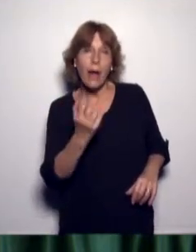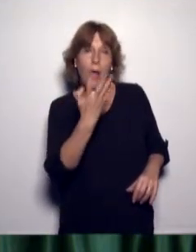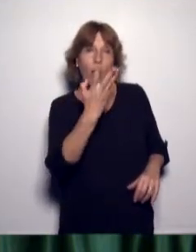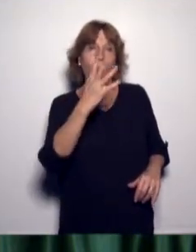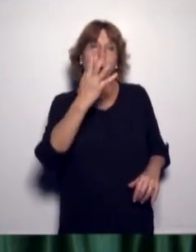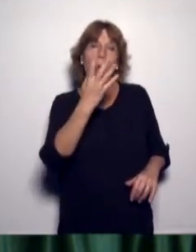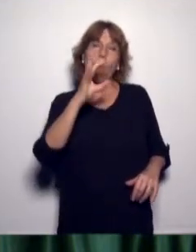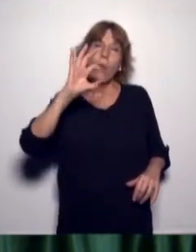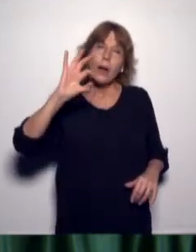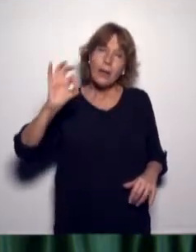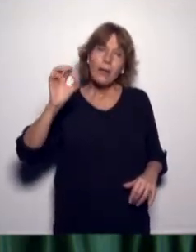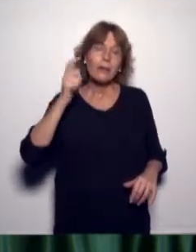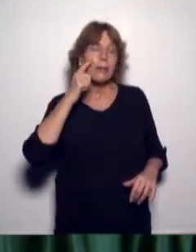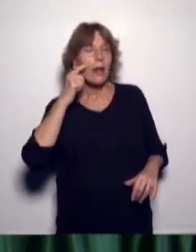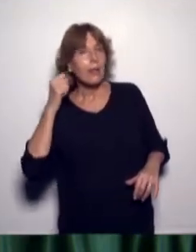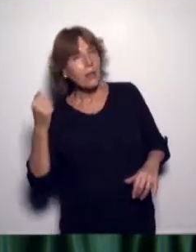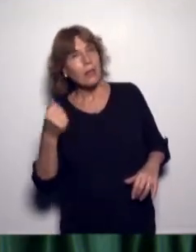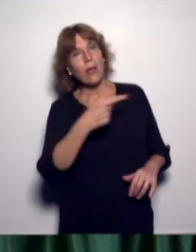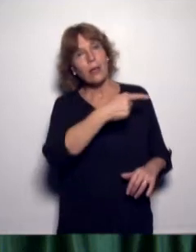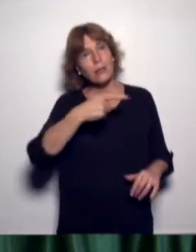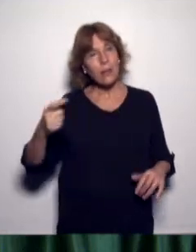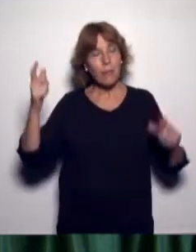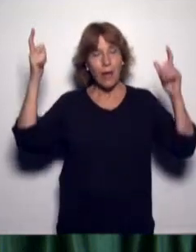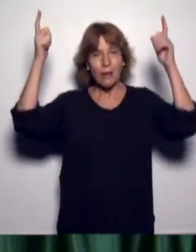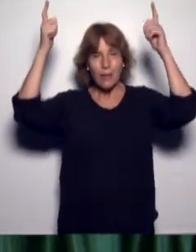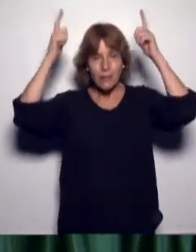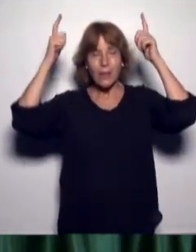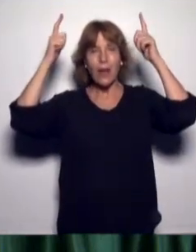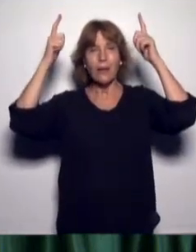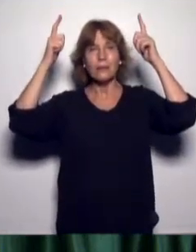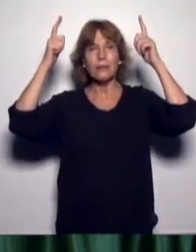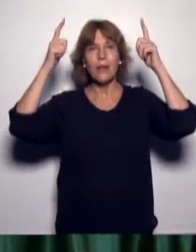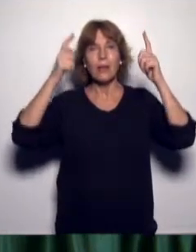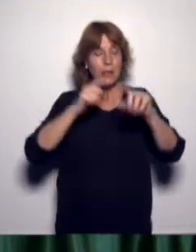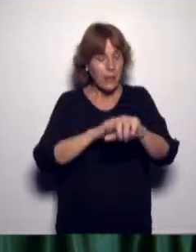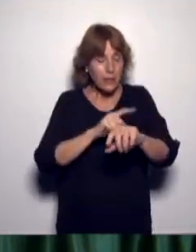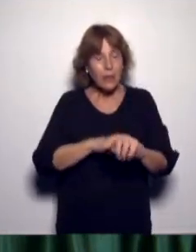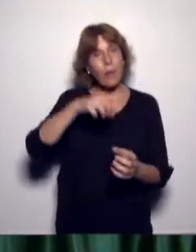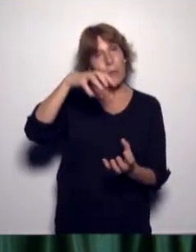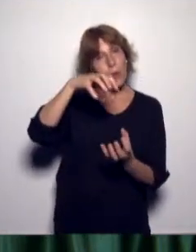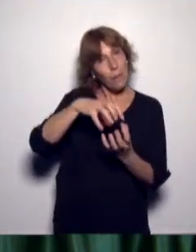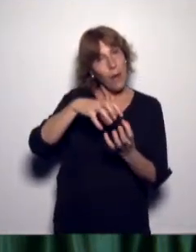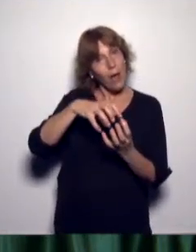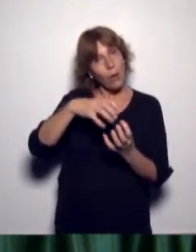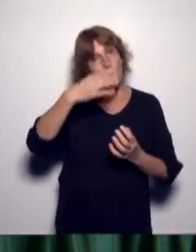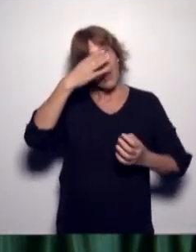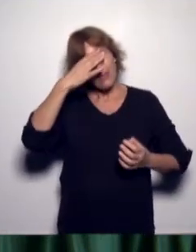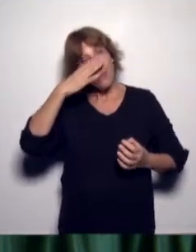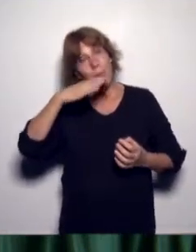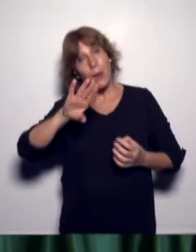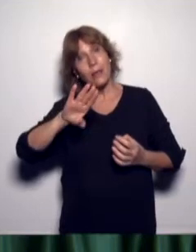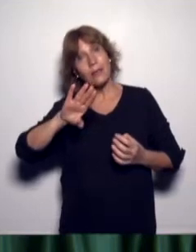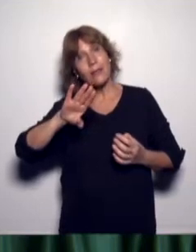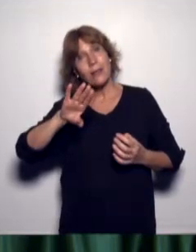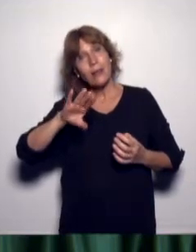40 días y de la Semana Santa y del tiempo pascual, bueno, después de Pentecostés, nos